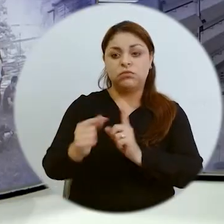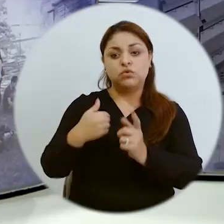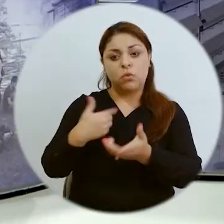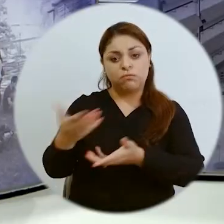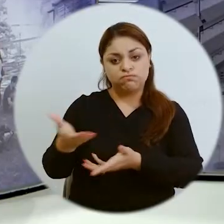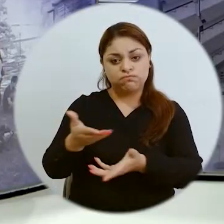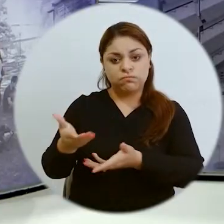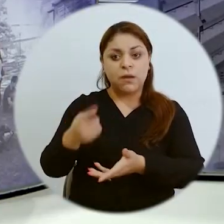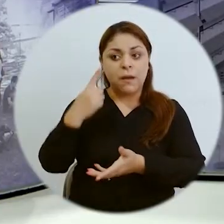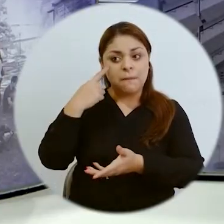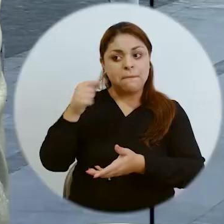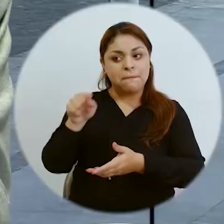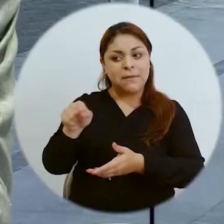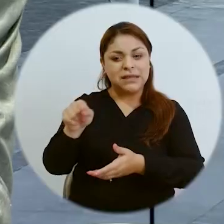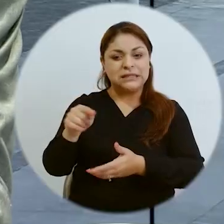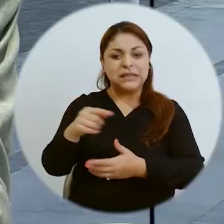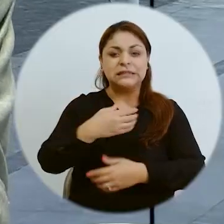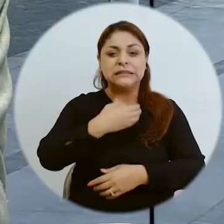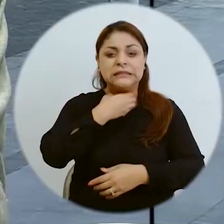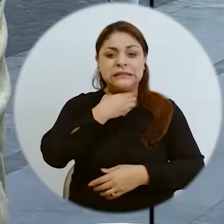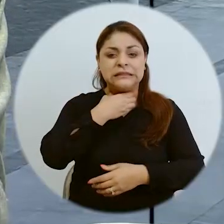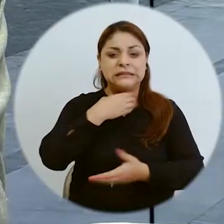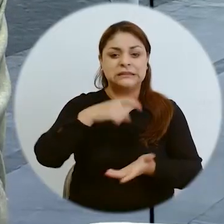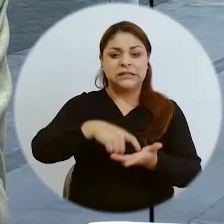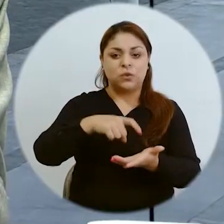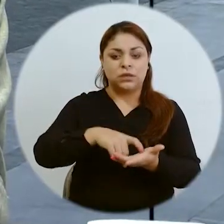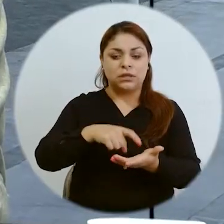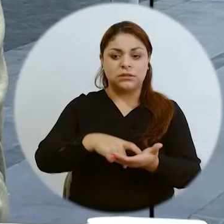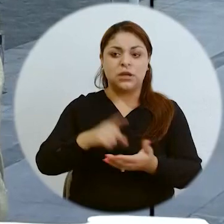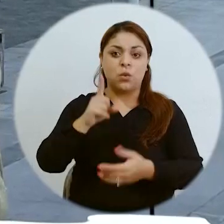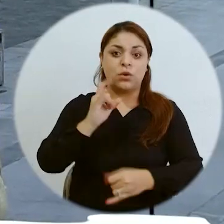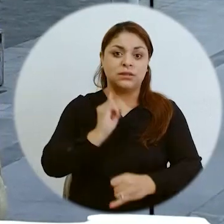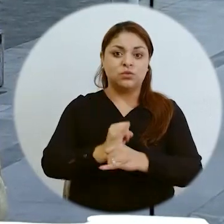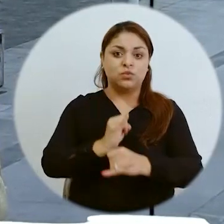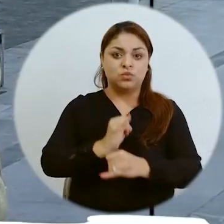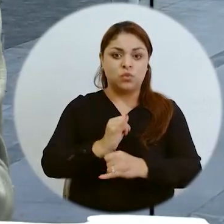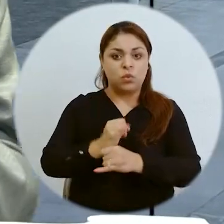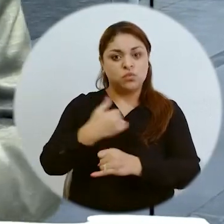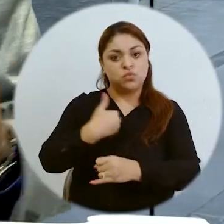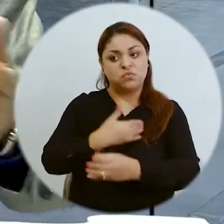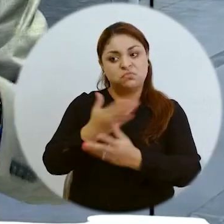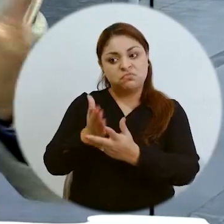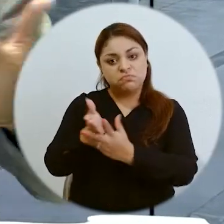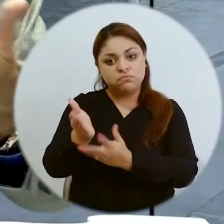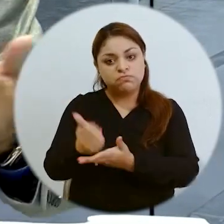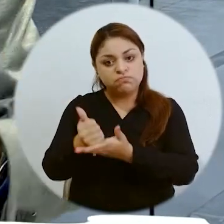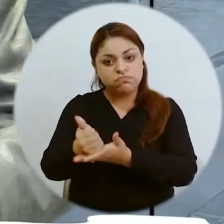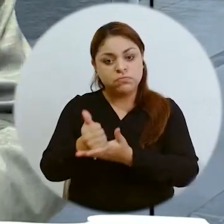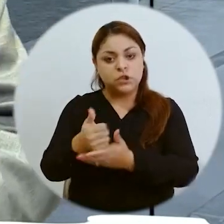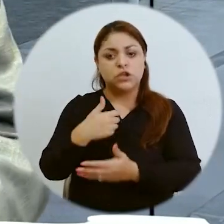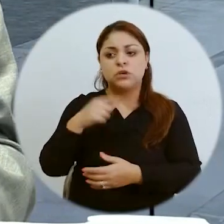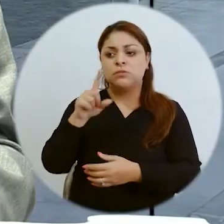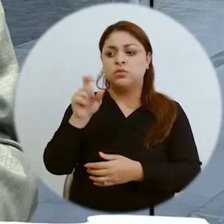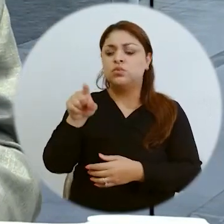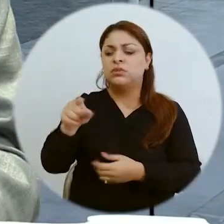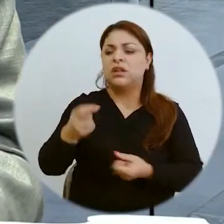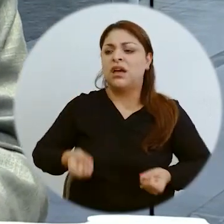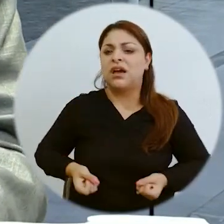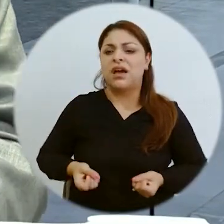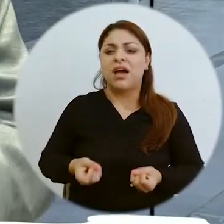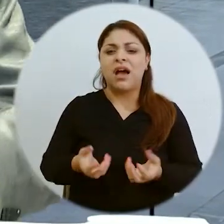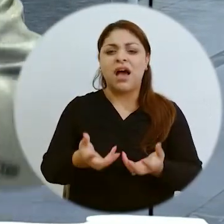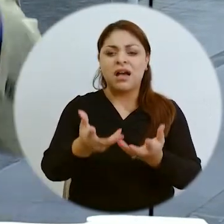una refundición de deudas que estábamos haciendo en una institución de intermediación, se le pregunta, bueno, ¿y